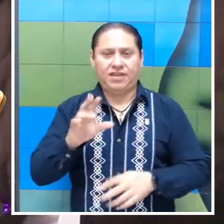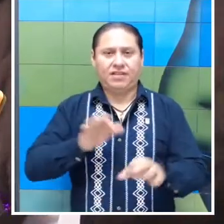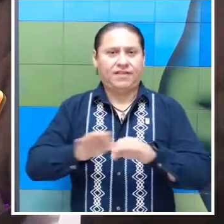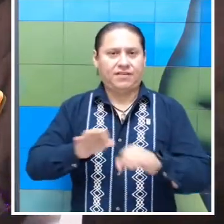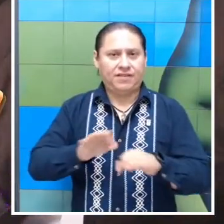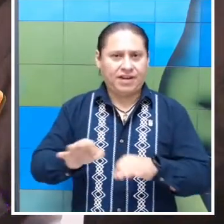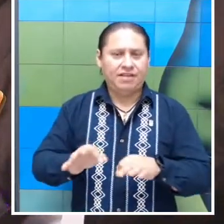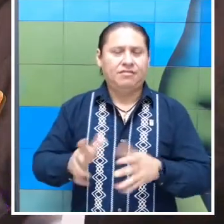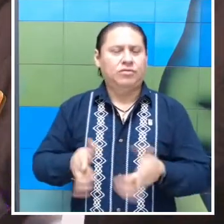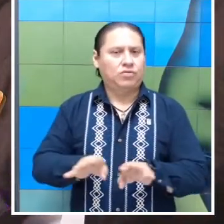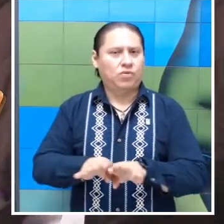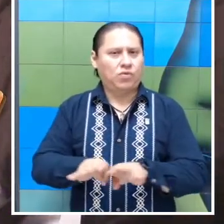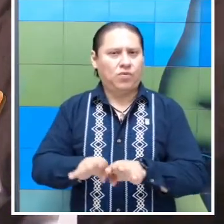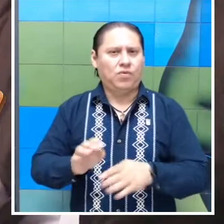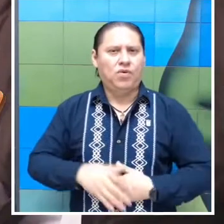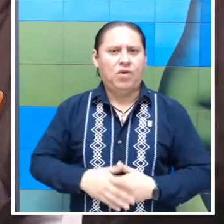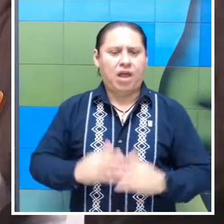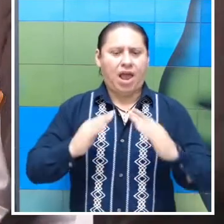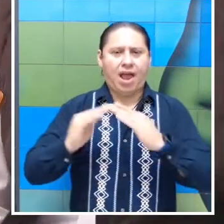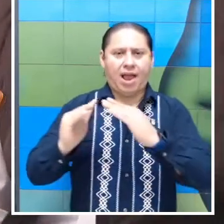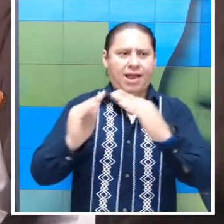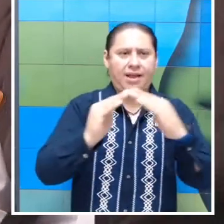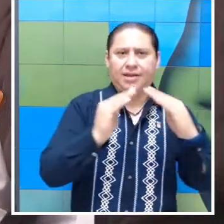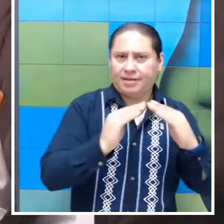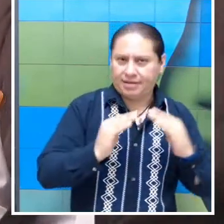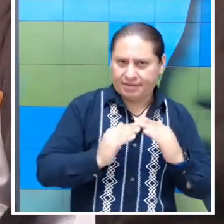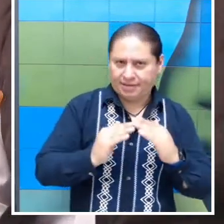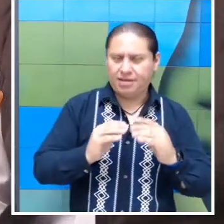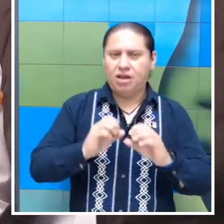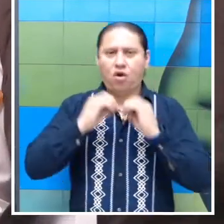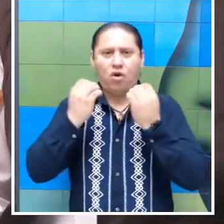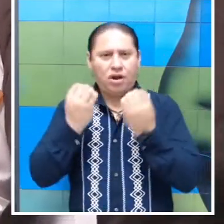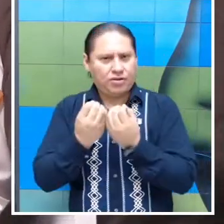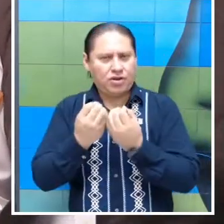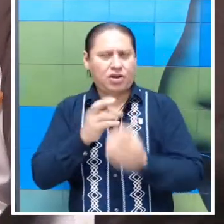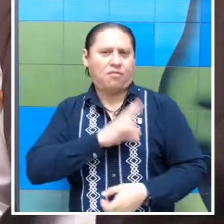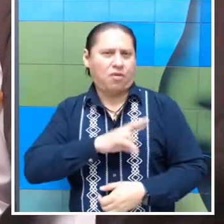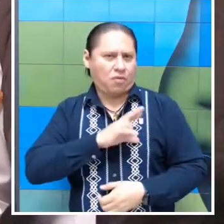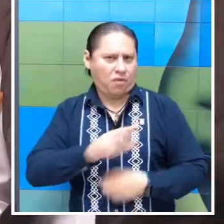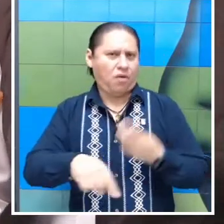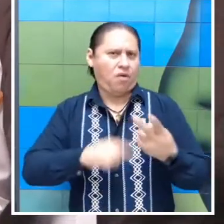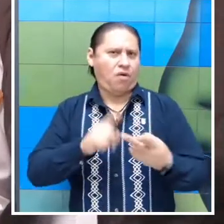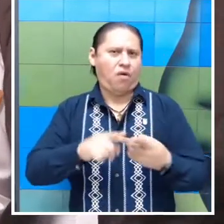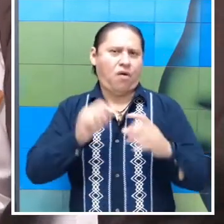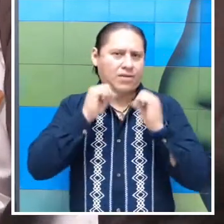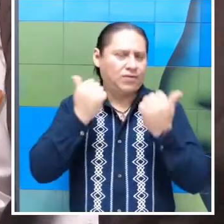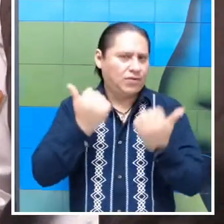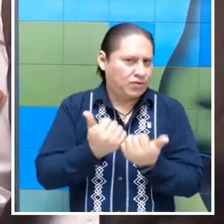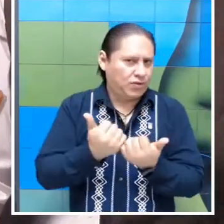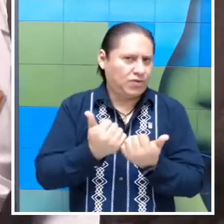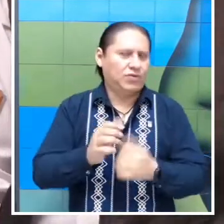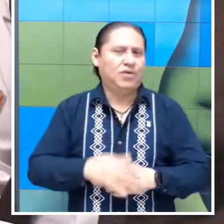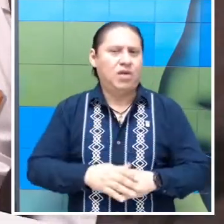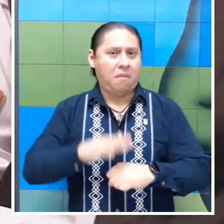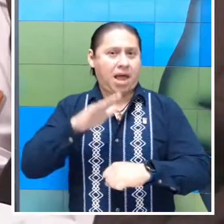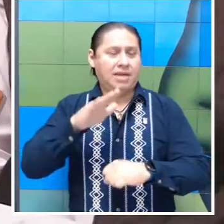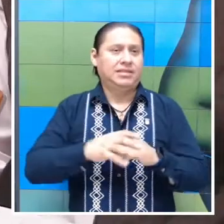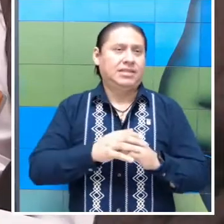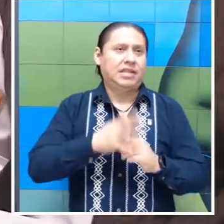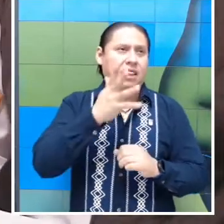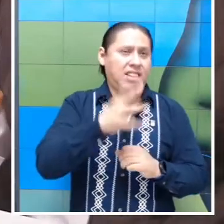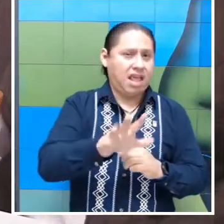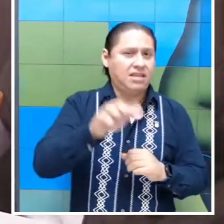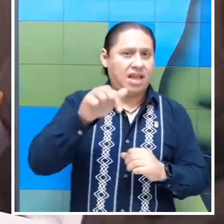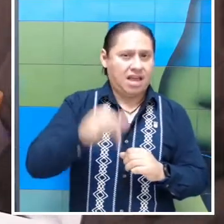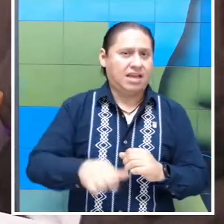trabajamos y regulamos con las casas hogares que pertenecen a organizaciones privadas, asociaciones y a fundaciones, que son un poquito más de 10 que